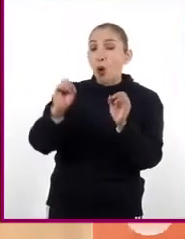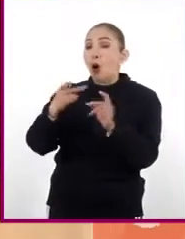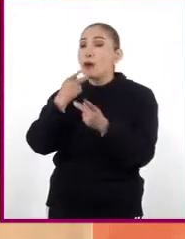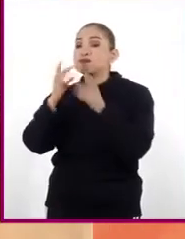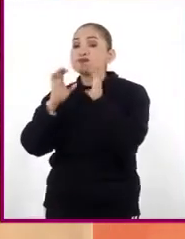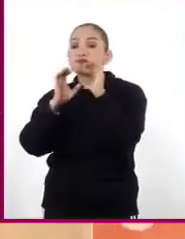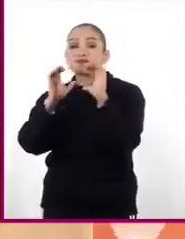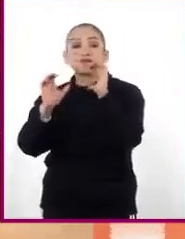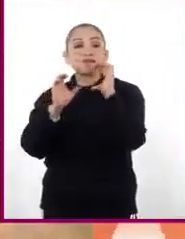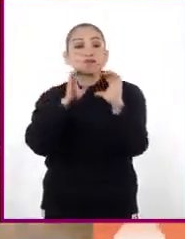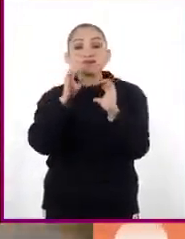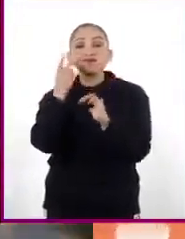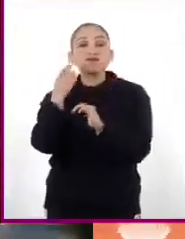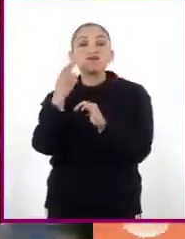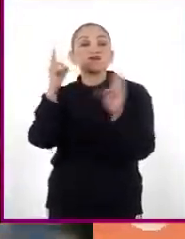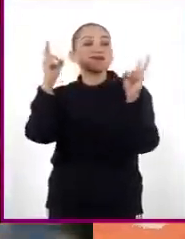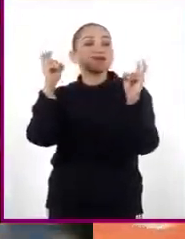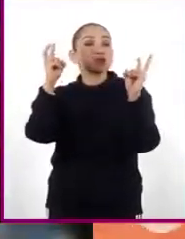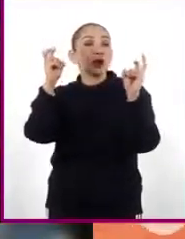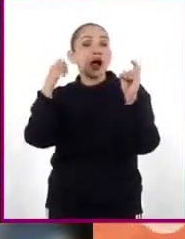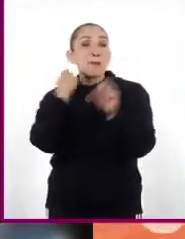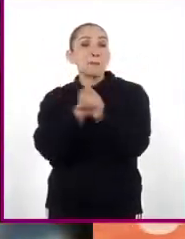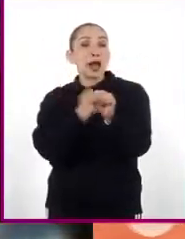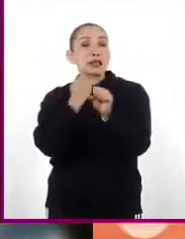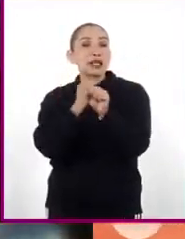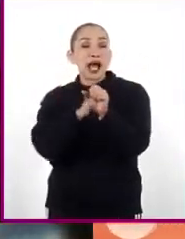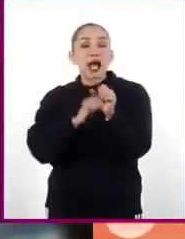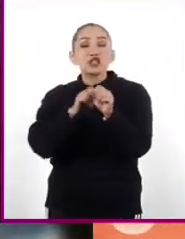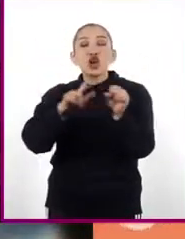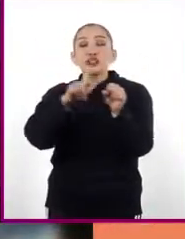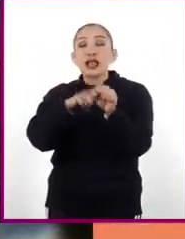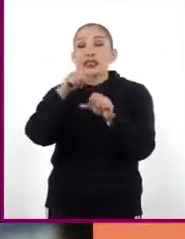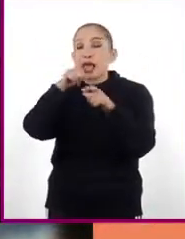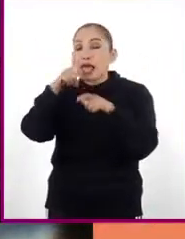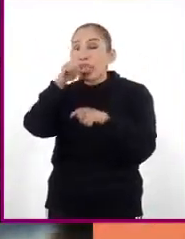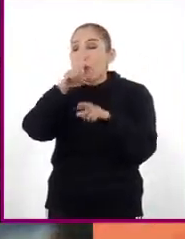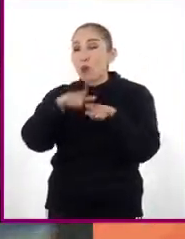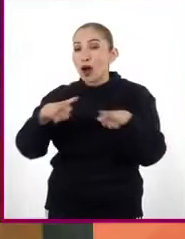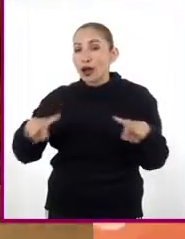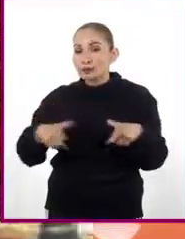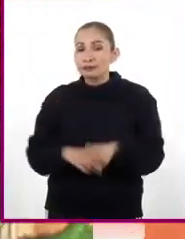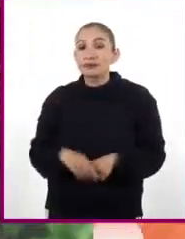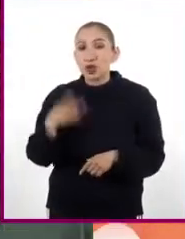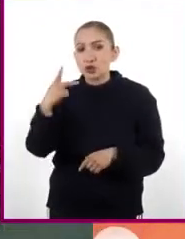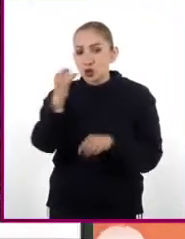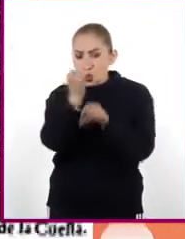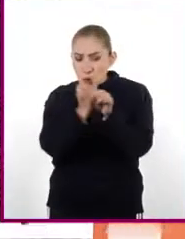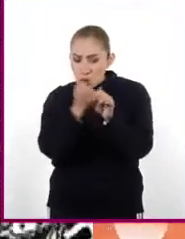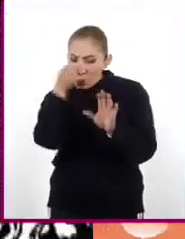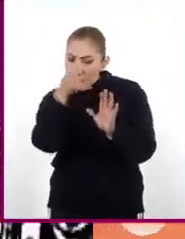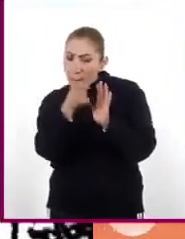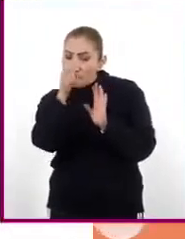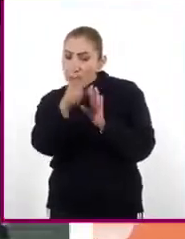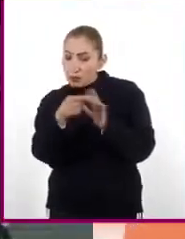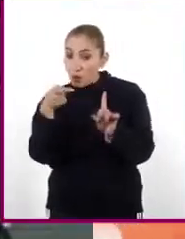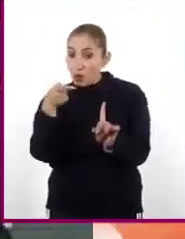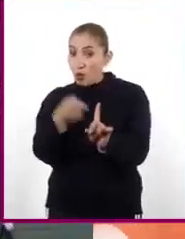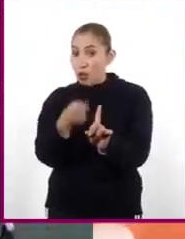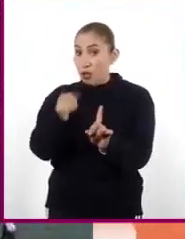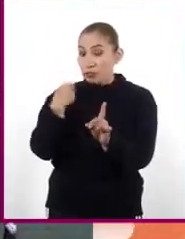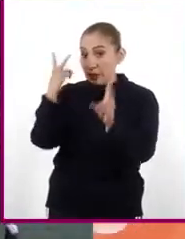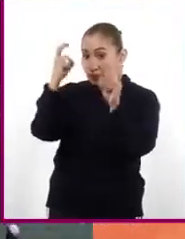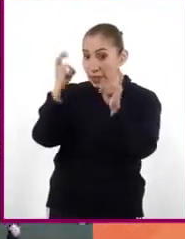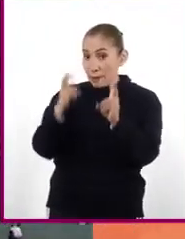hablada, a lo cual se le conoce como prácticas sociales del lenguaje, y su estudio forma parte del eje central